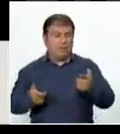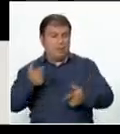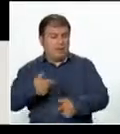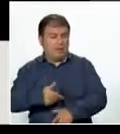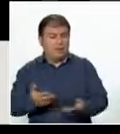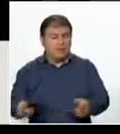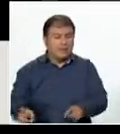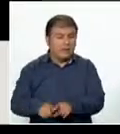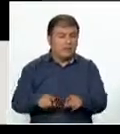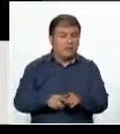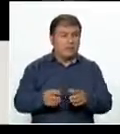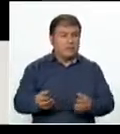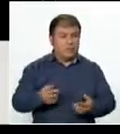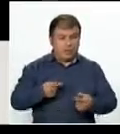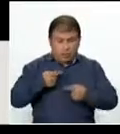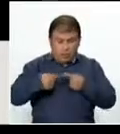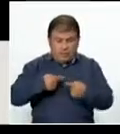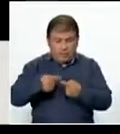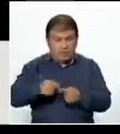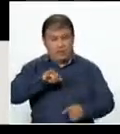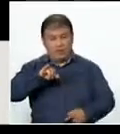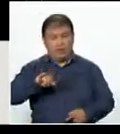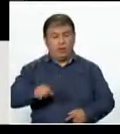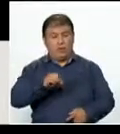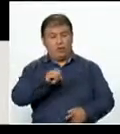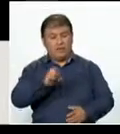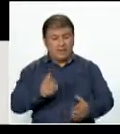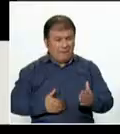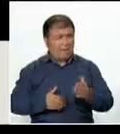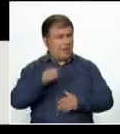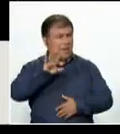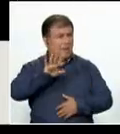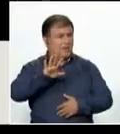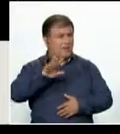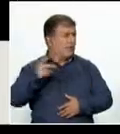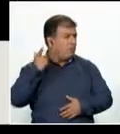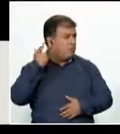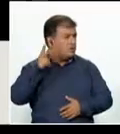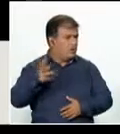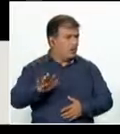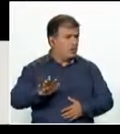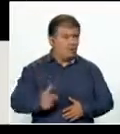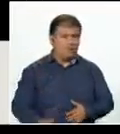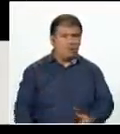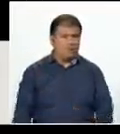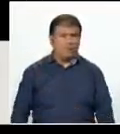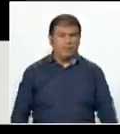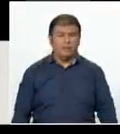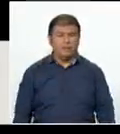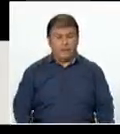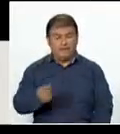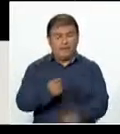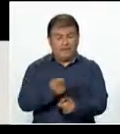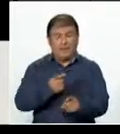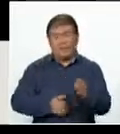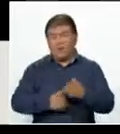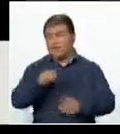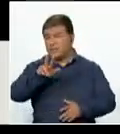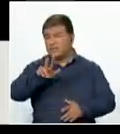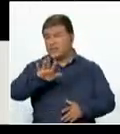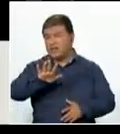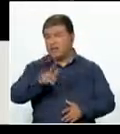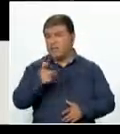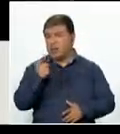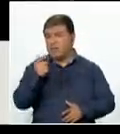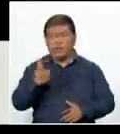parte de esa balacera, que como nos comentaba José, han sido más de 5 balas lo que ha escuchado él, ¿no? Correcto, han sido más de 5 balas que se